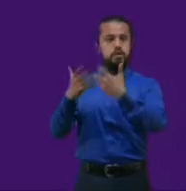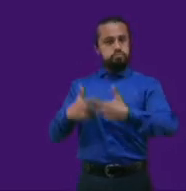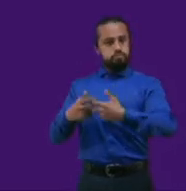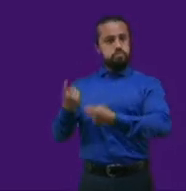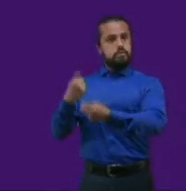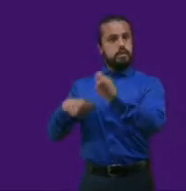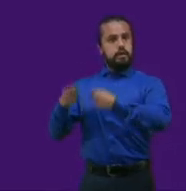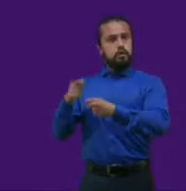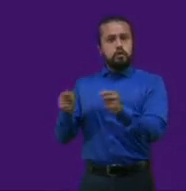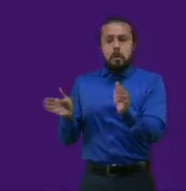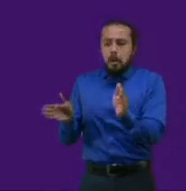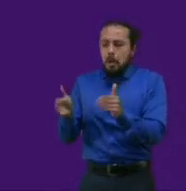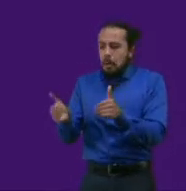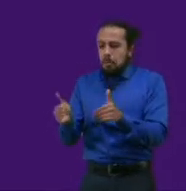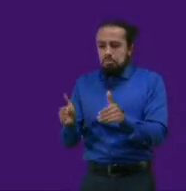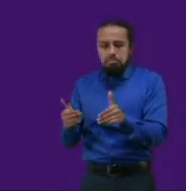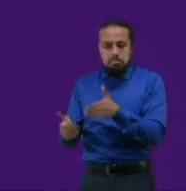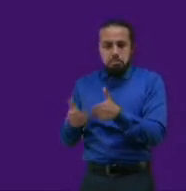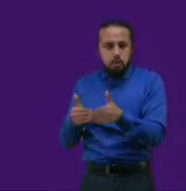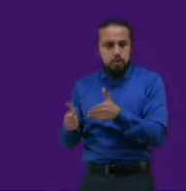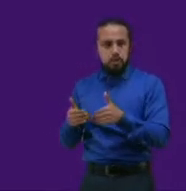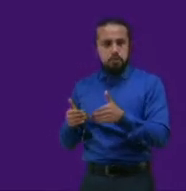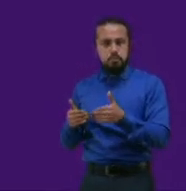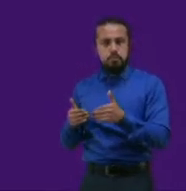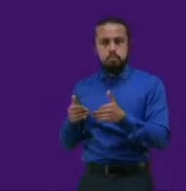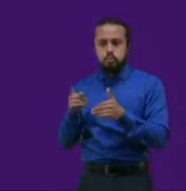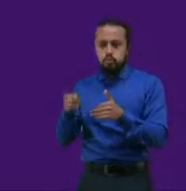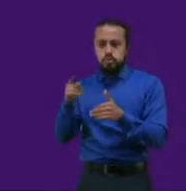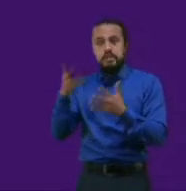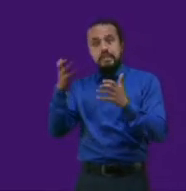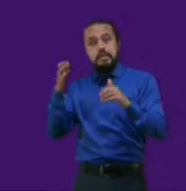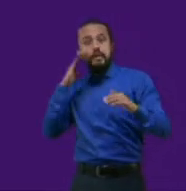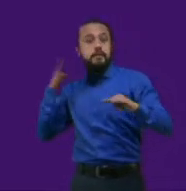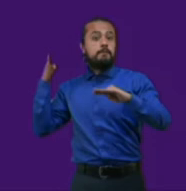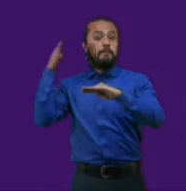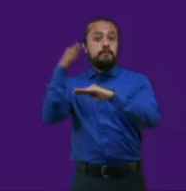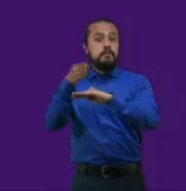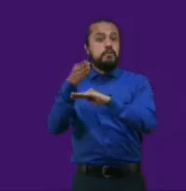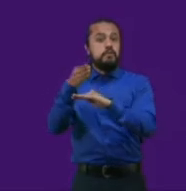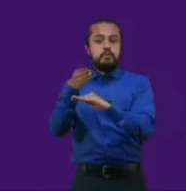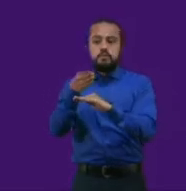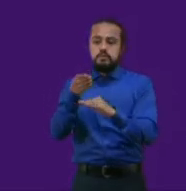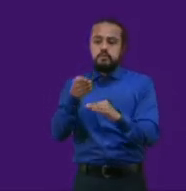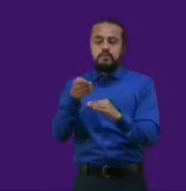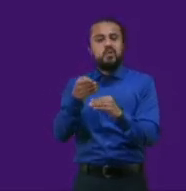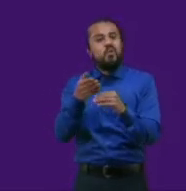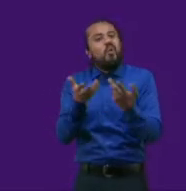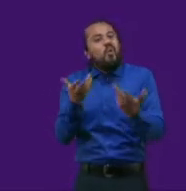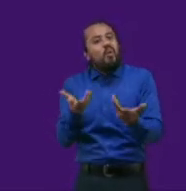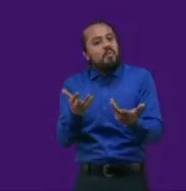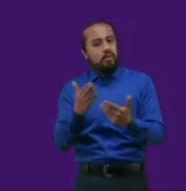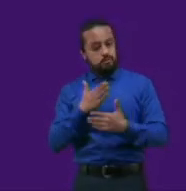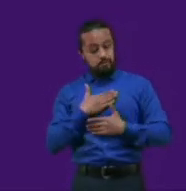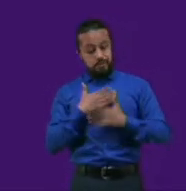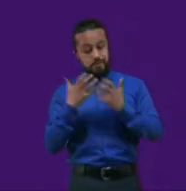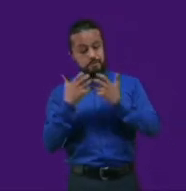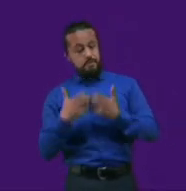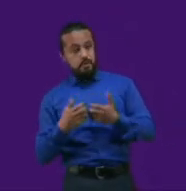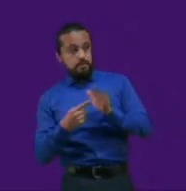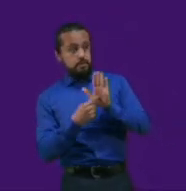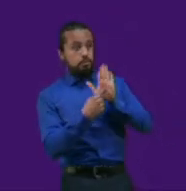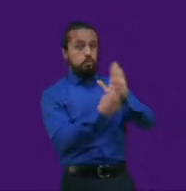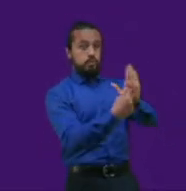una aspiración de llegar a ser muy grande? ¿Cómo le conectas y muestras que esa